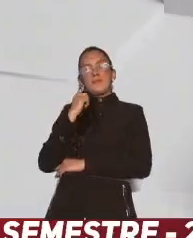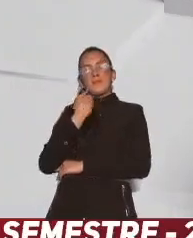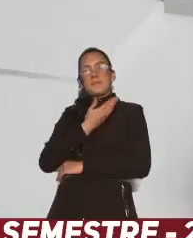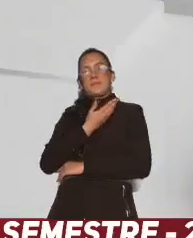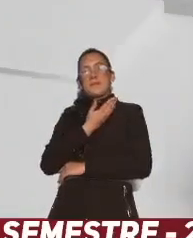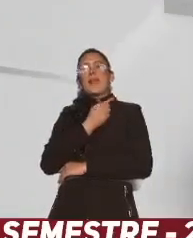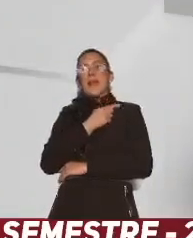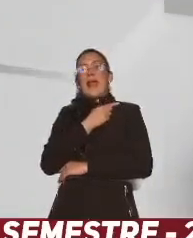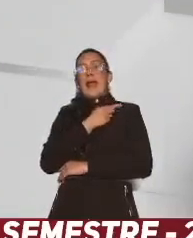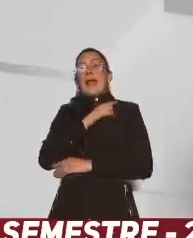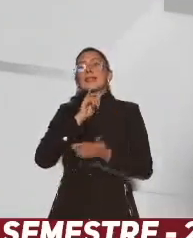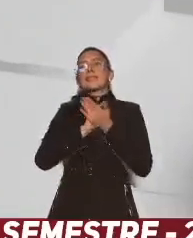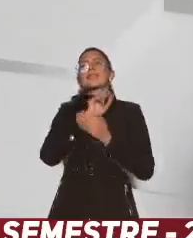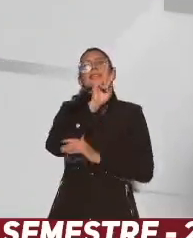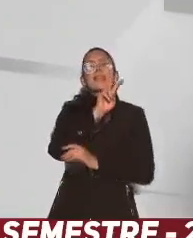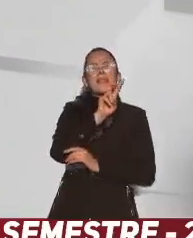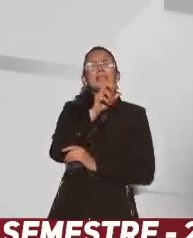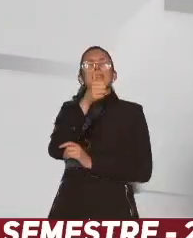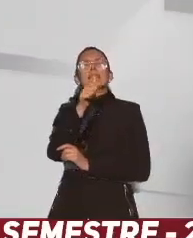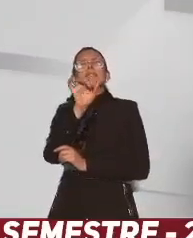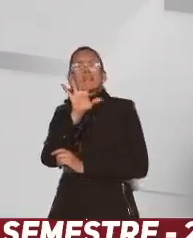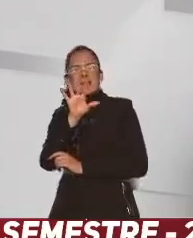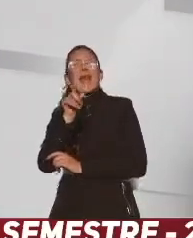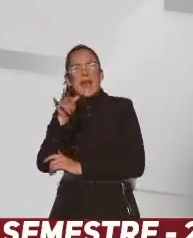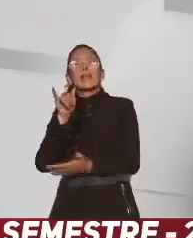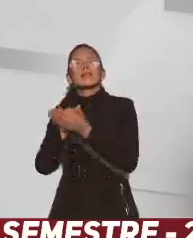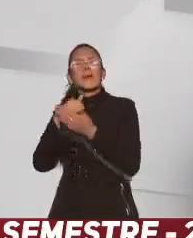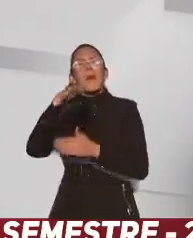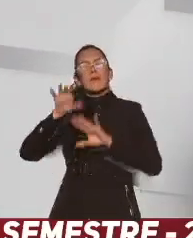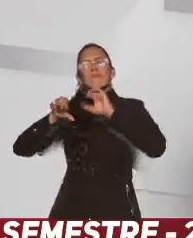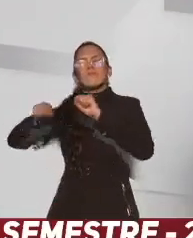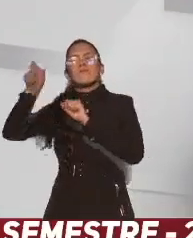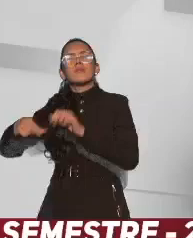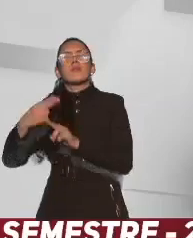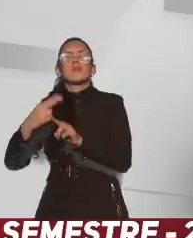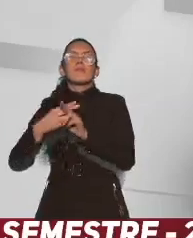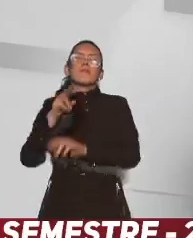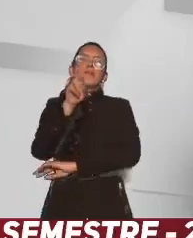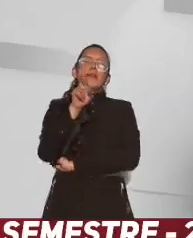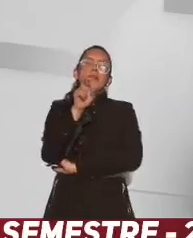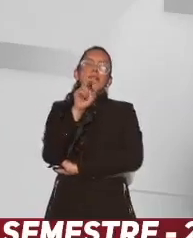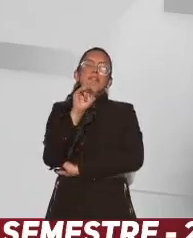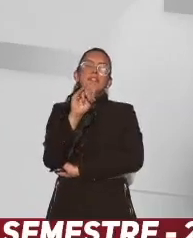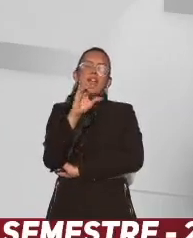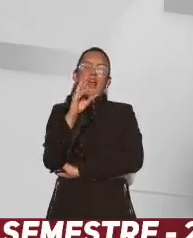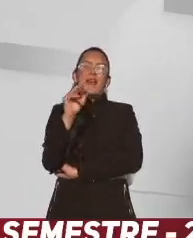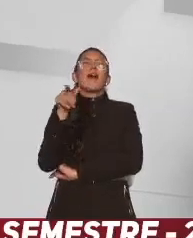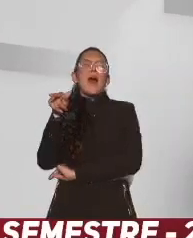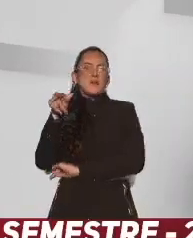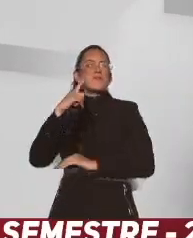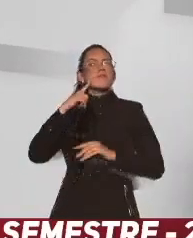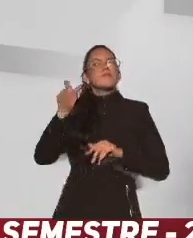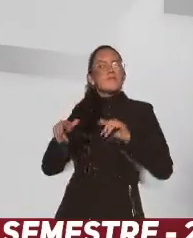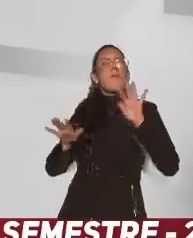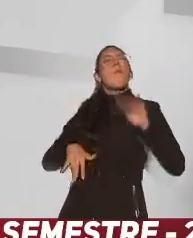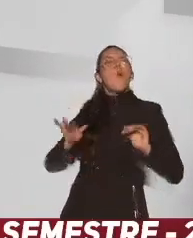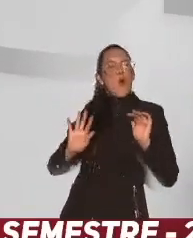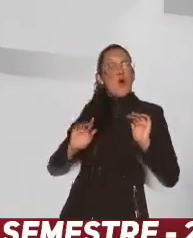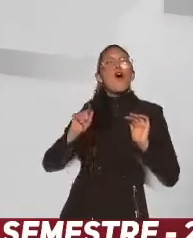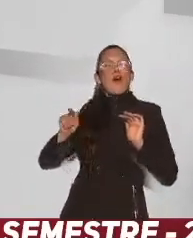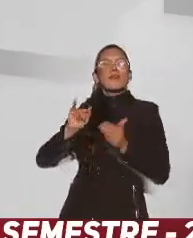cuales se destaca la captura del sujeto alias Richard, presunto segundo cabecilla de la estructura Miller